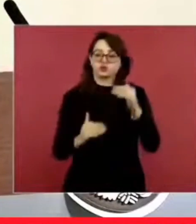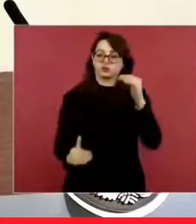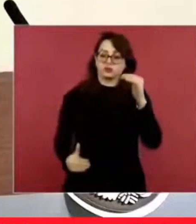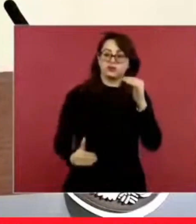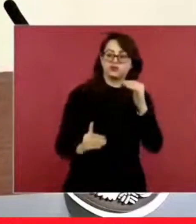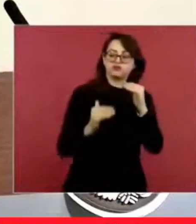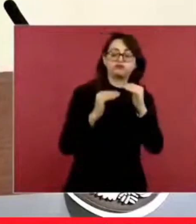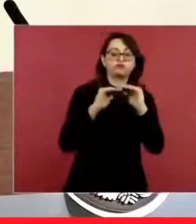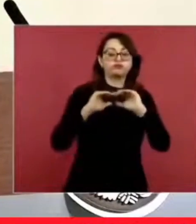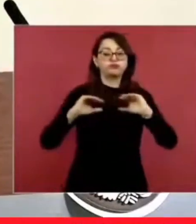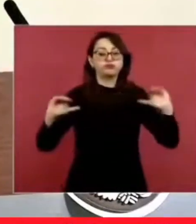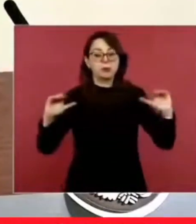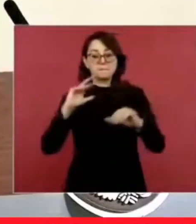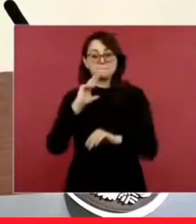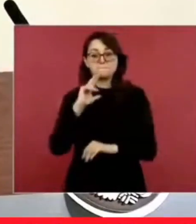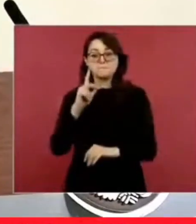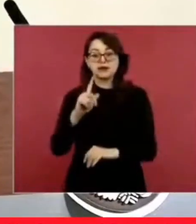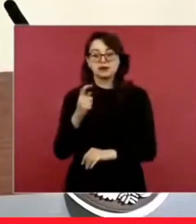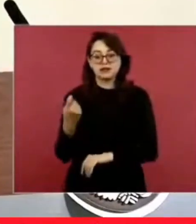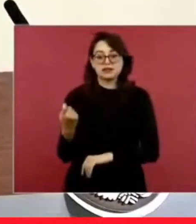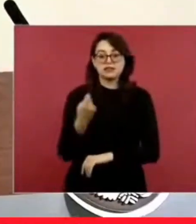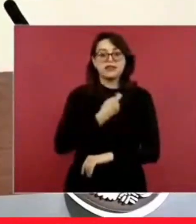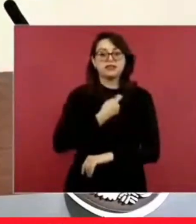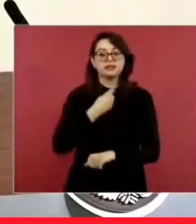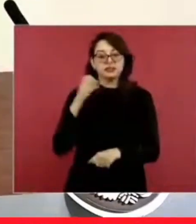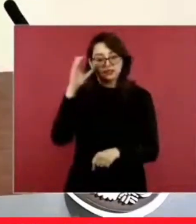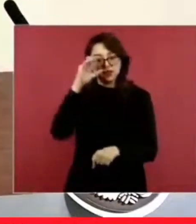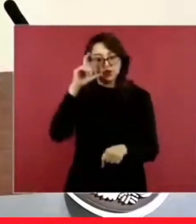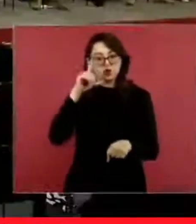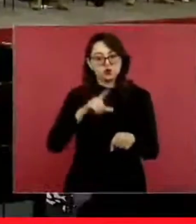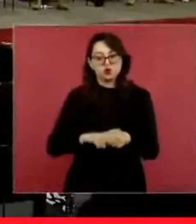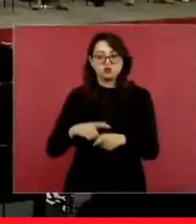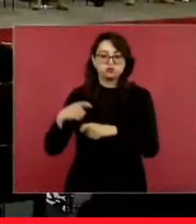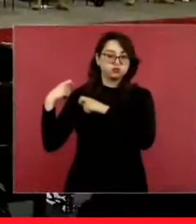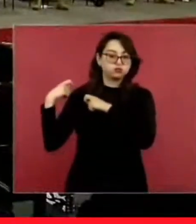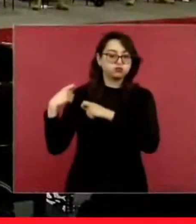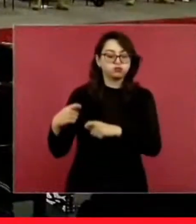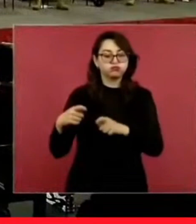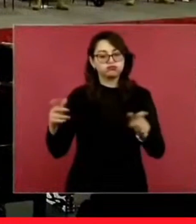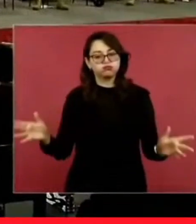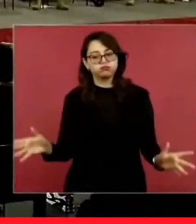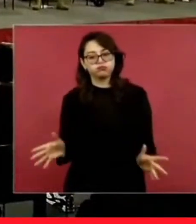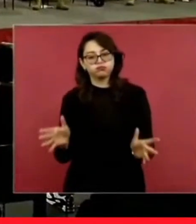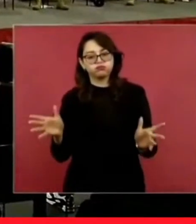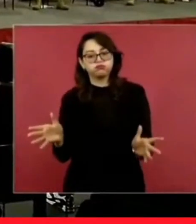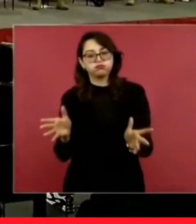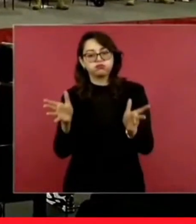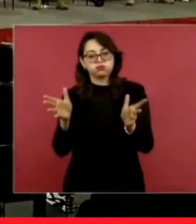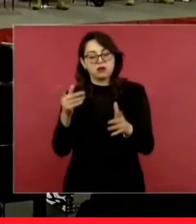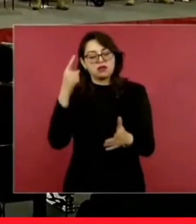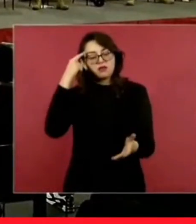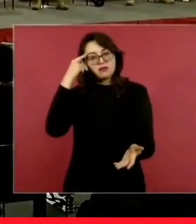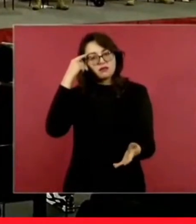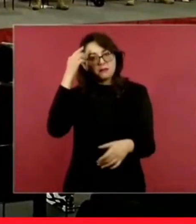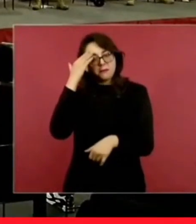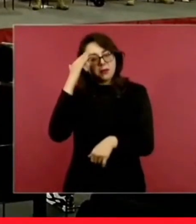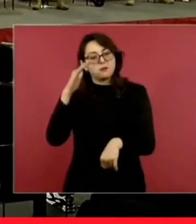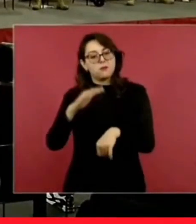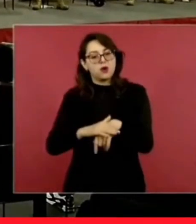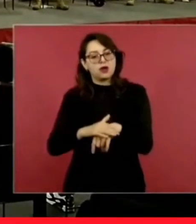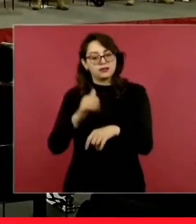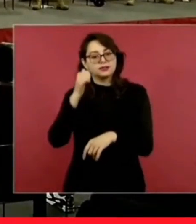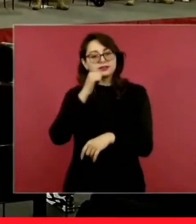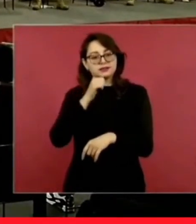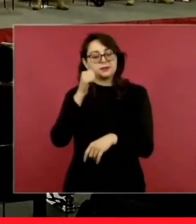desigualdad y renovando una identidad cultural y étnica que jamás debemos perder y generar así la tan